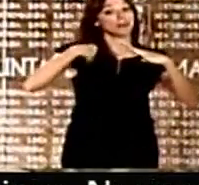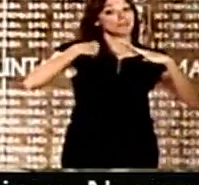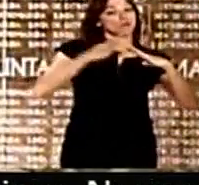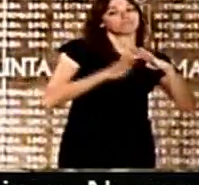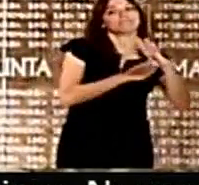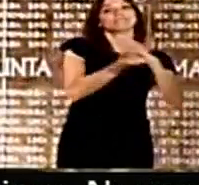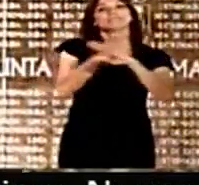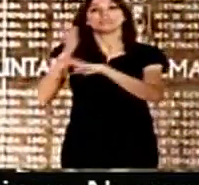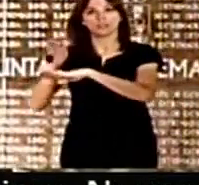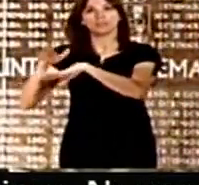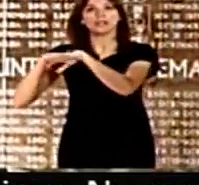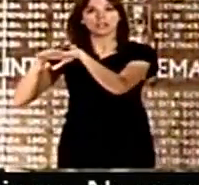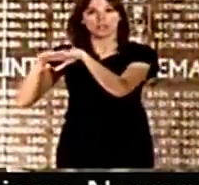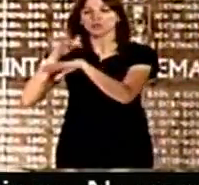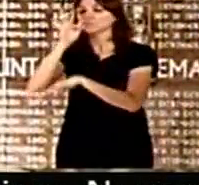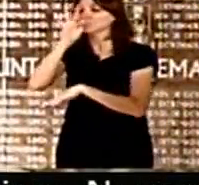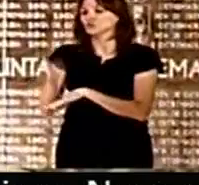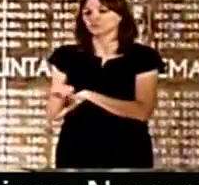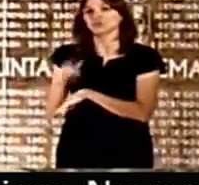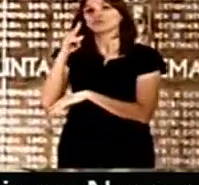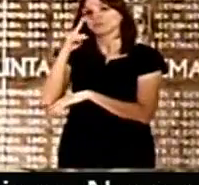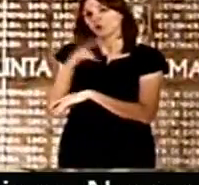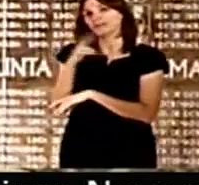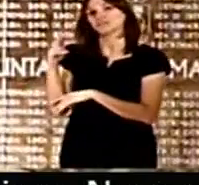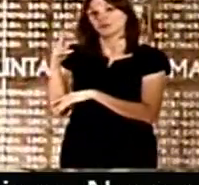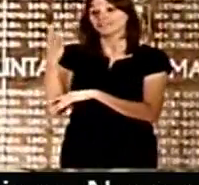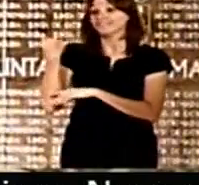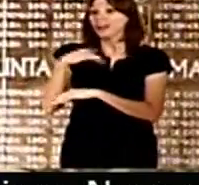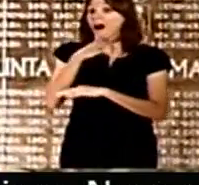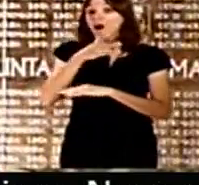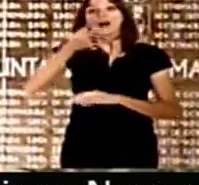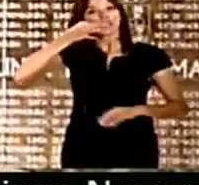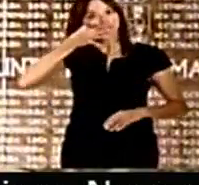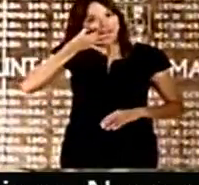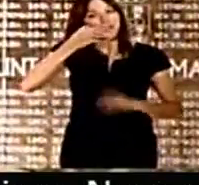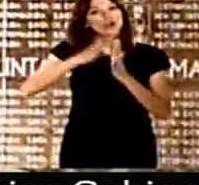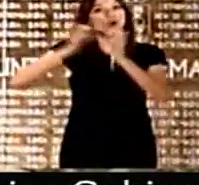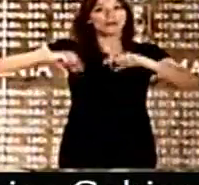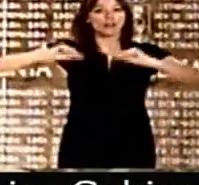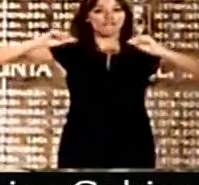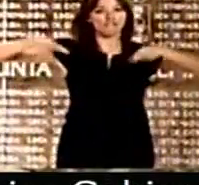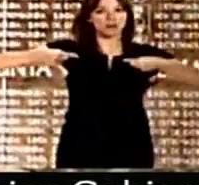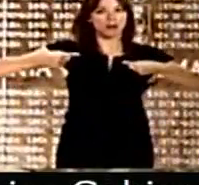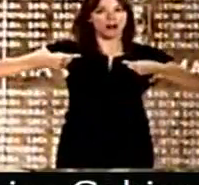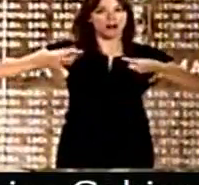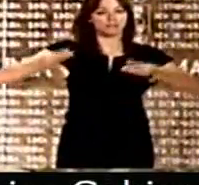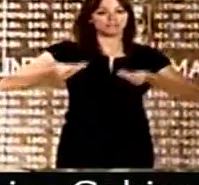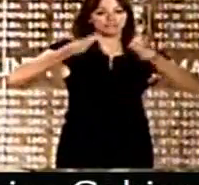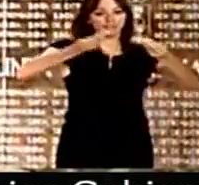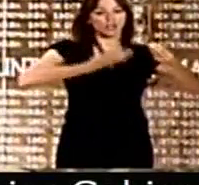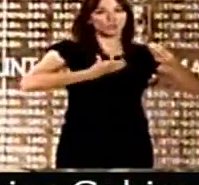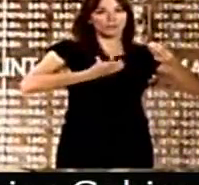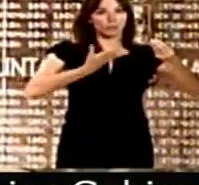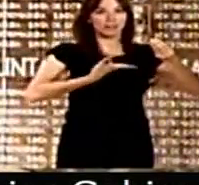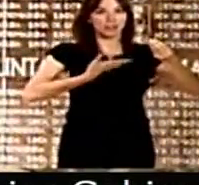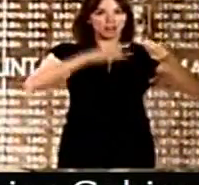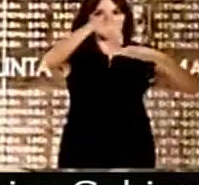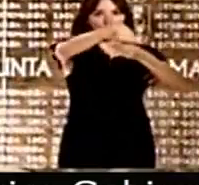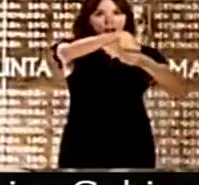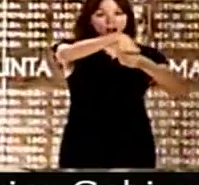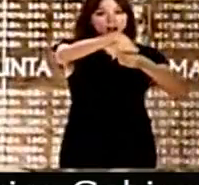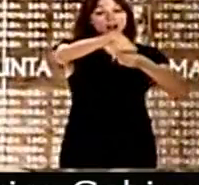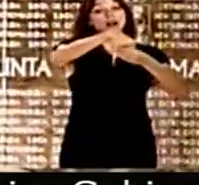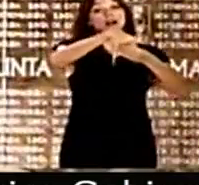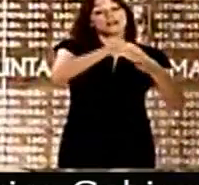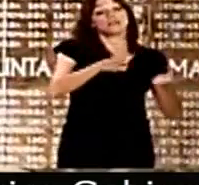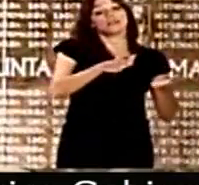este compromiso del anterior Gobierno de España. Ya está el acuerdo firmado en el Ayuntamiento de Plasencia, ya está el convenio firmado hoy por la Junta de